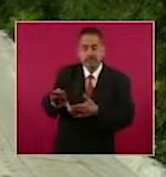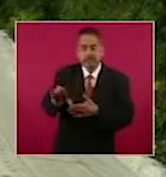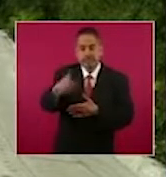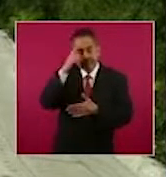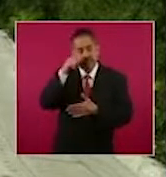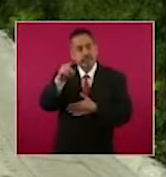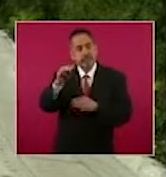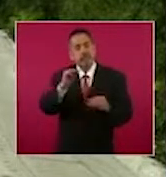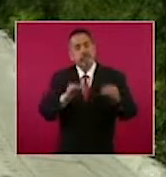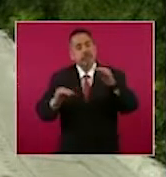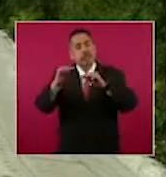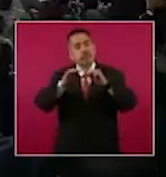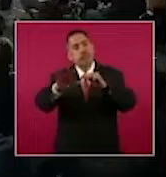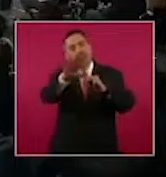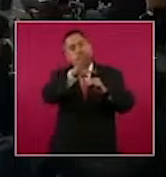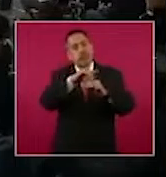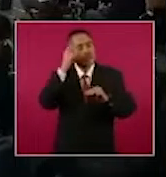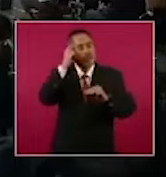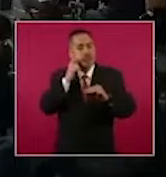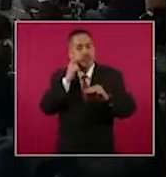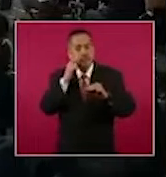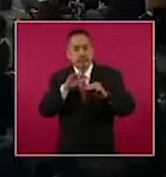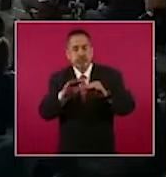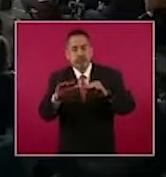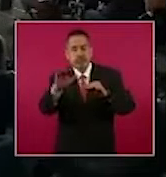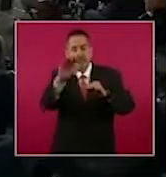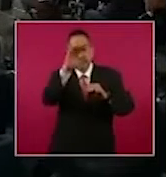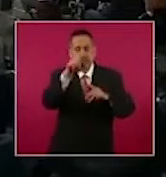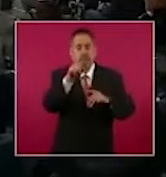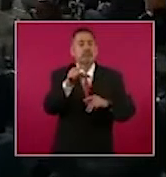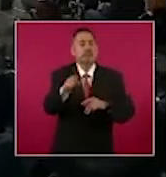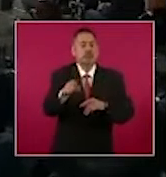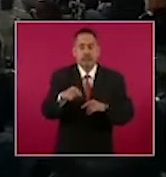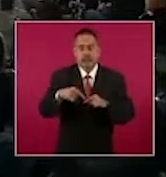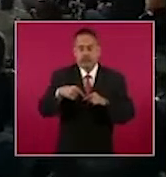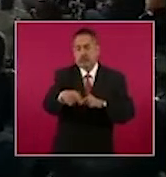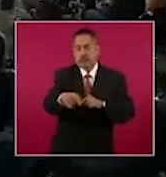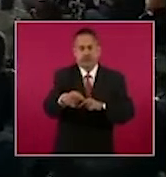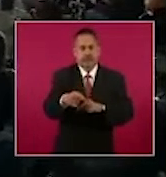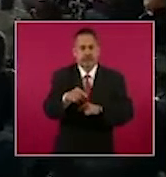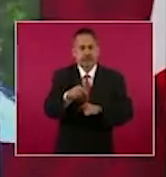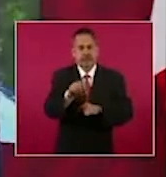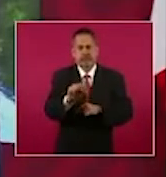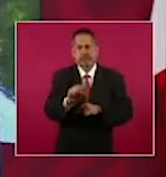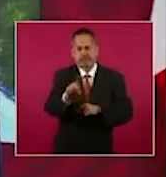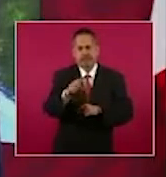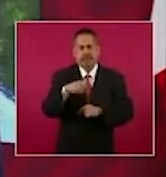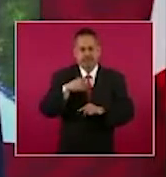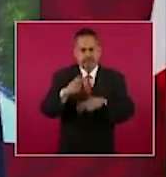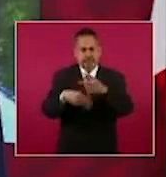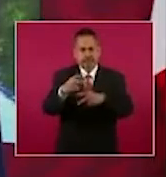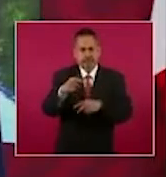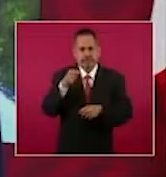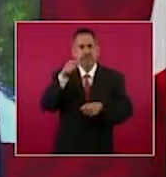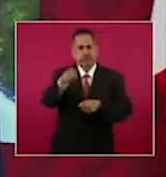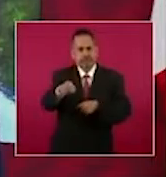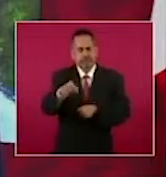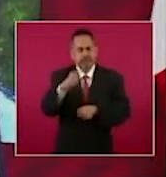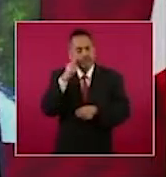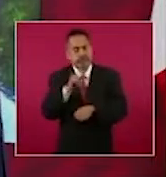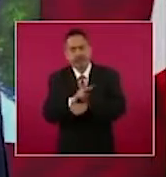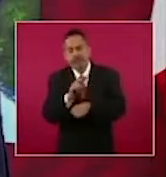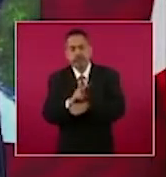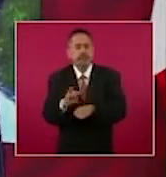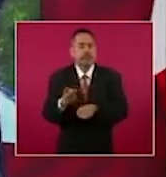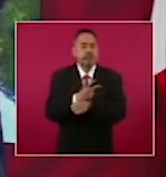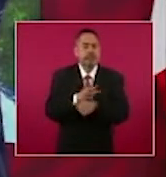carreteras, qué bonitos caminos de Oaxaca. Es un orgullo para México que la gente trabajadora lo está haciendo.